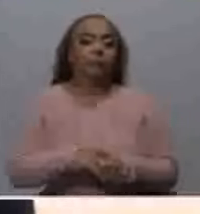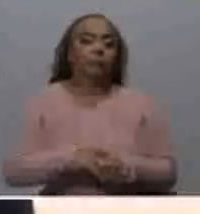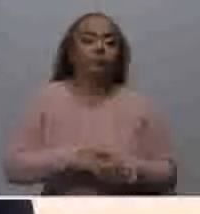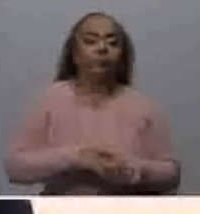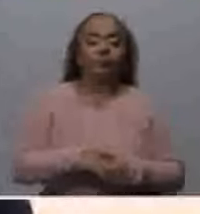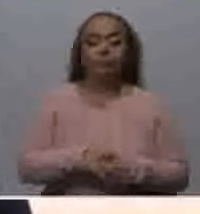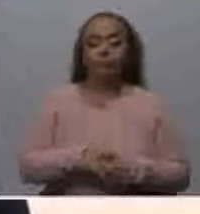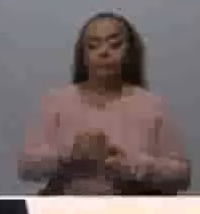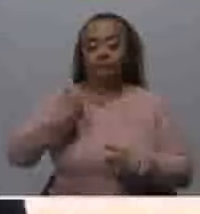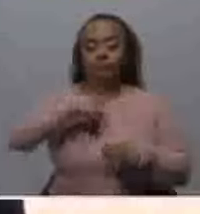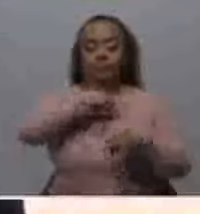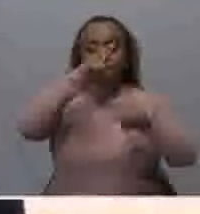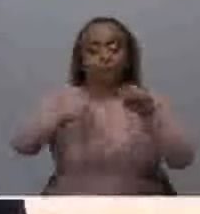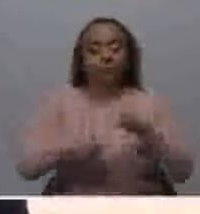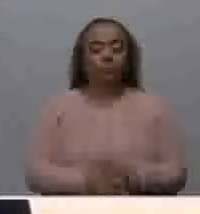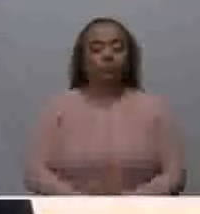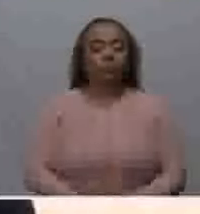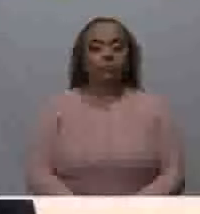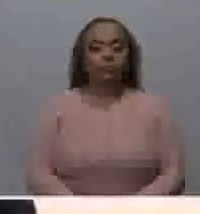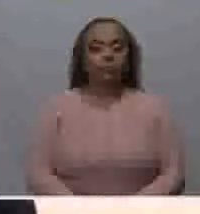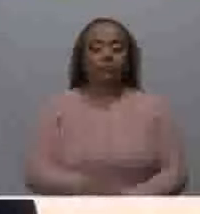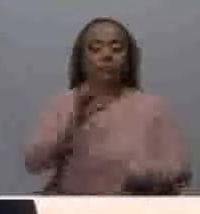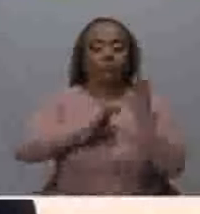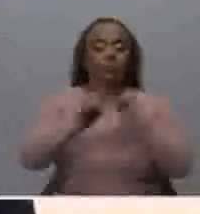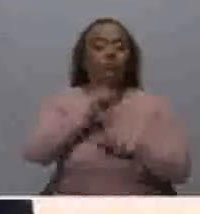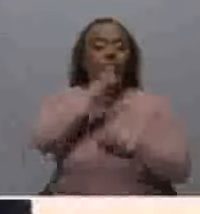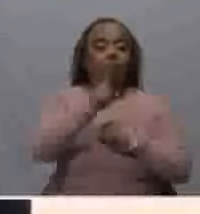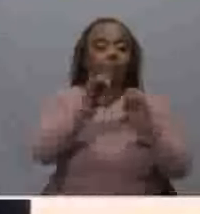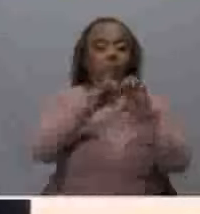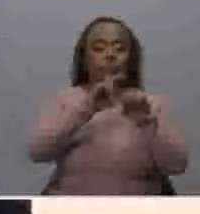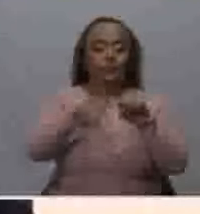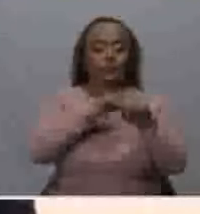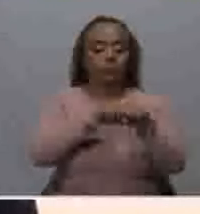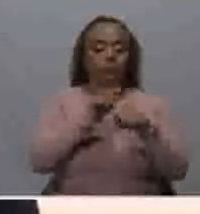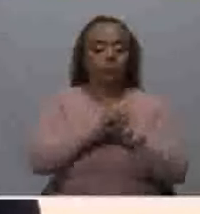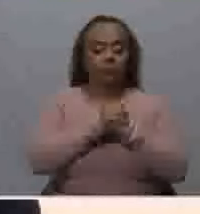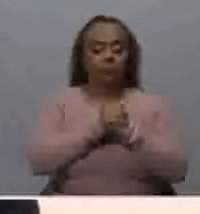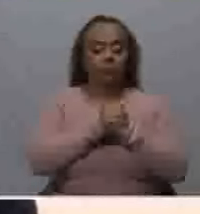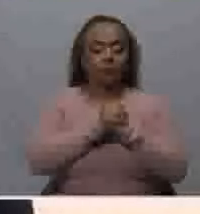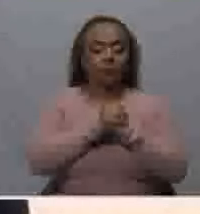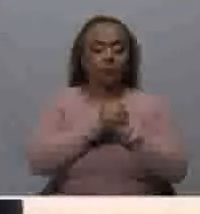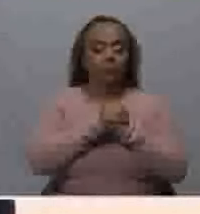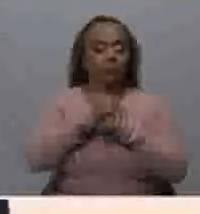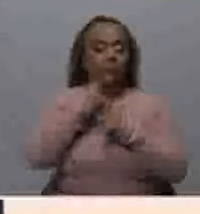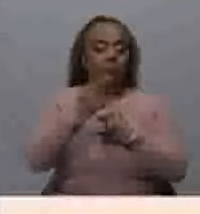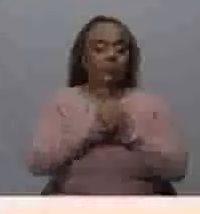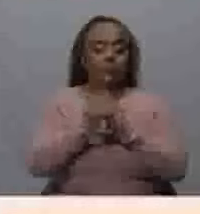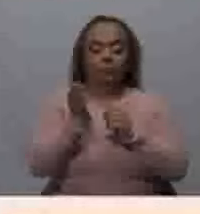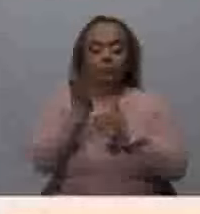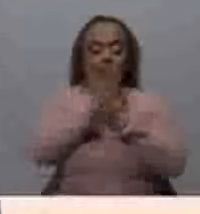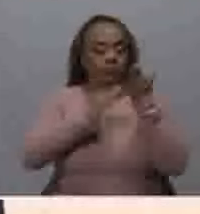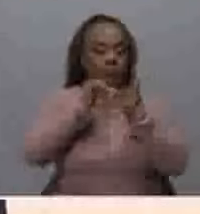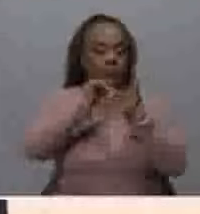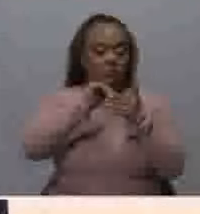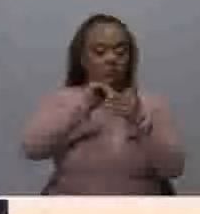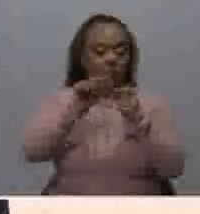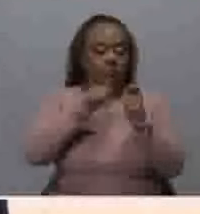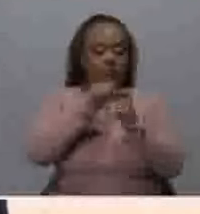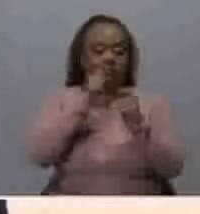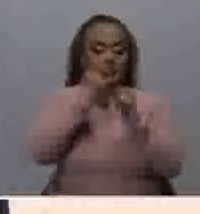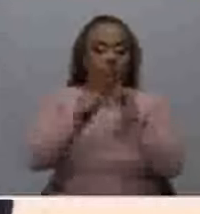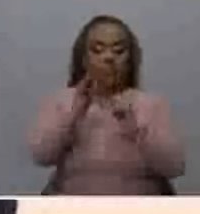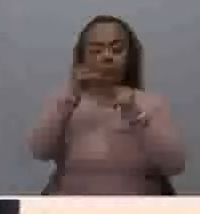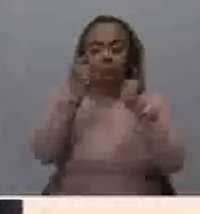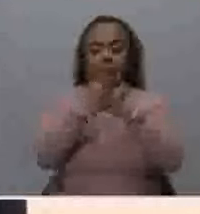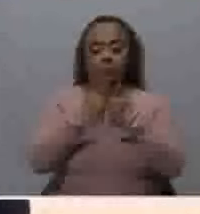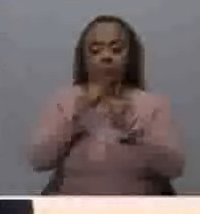no podemos evaluar la realidad de la selección basados, voy a poner un caso muy específico, en los últimos dos